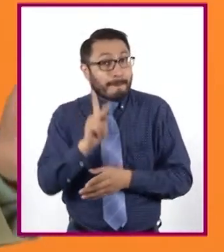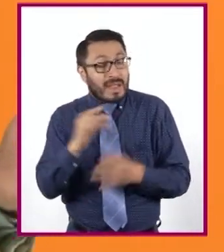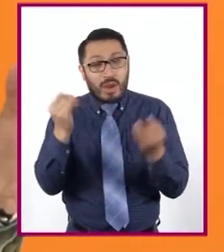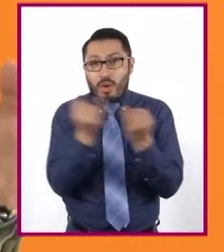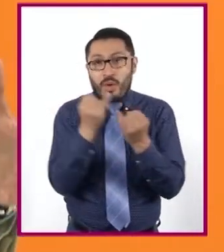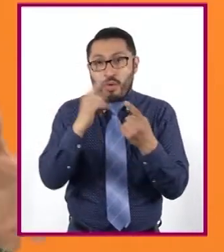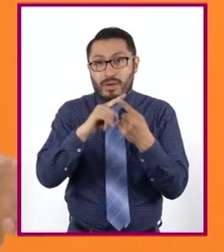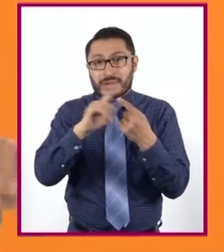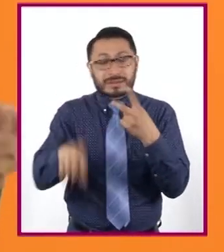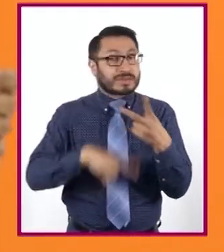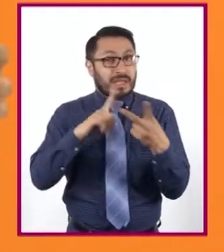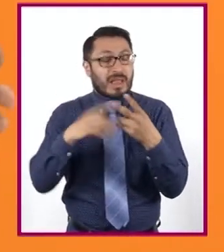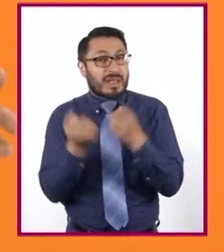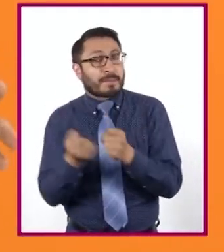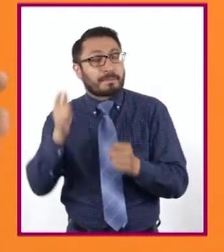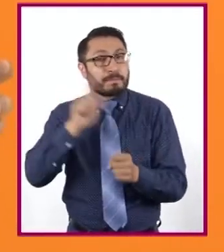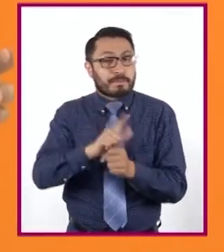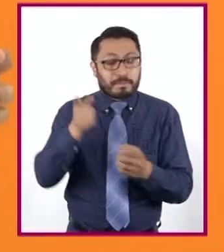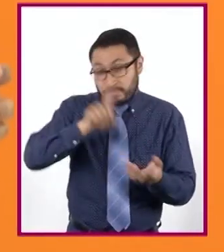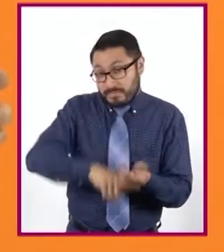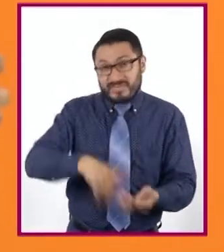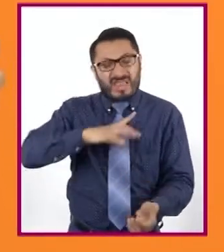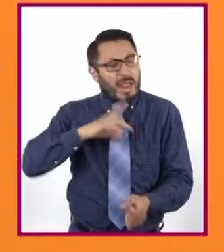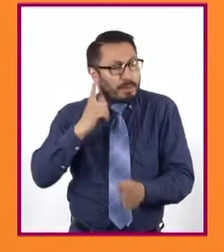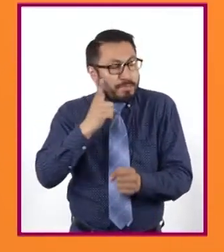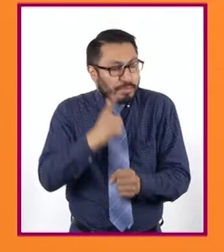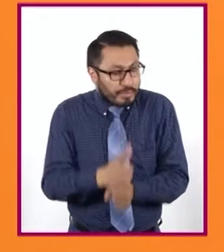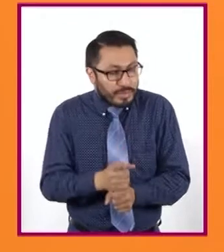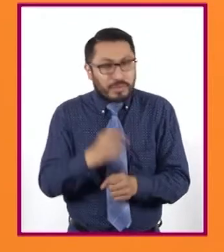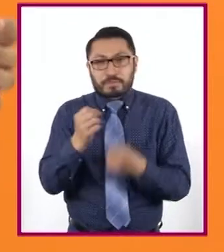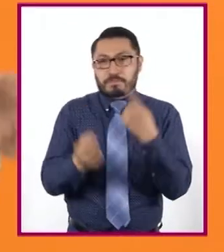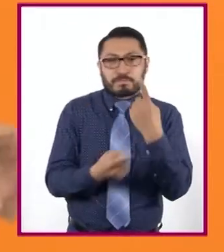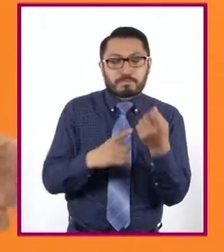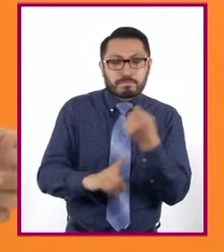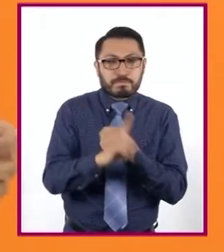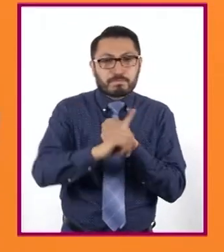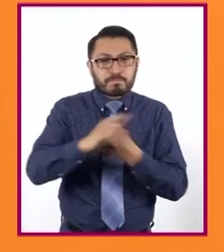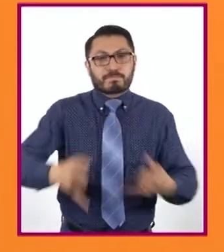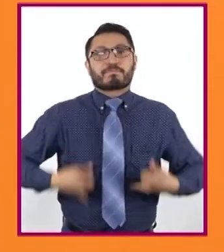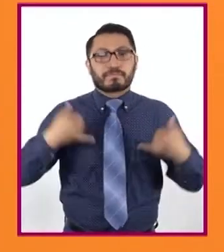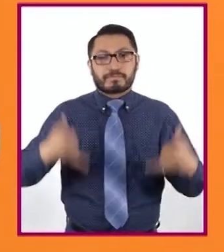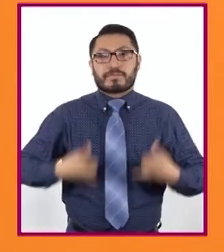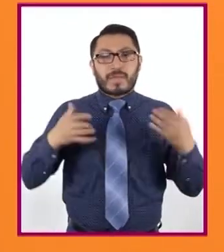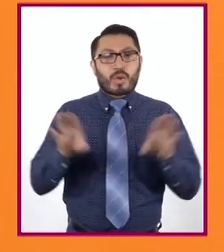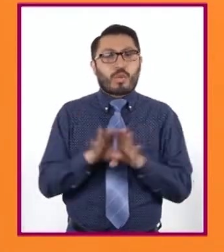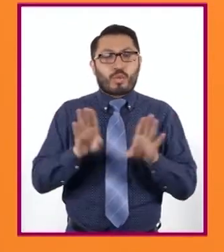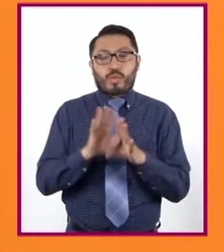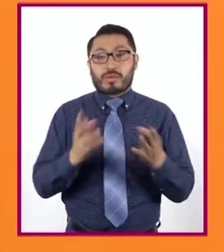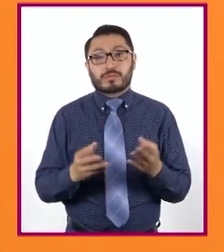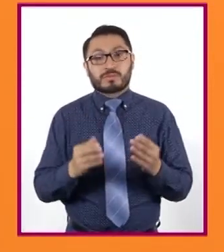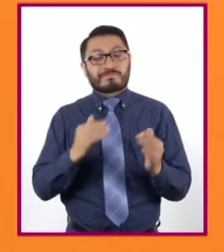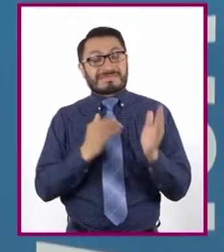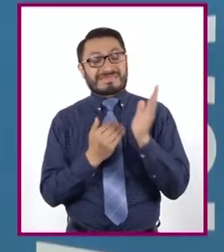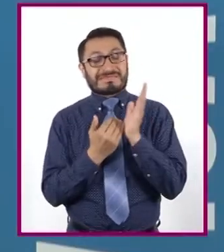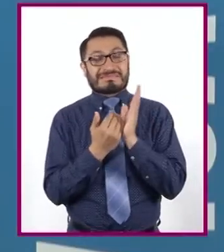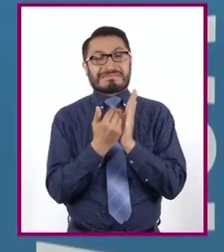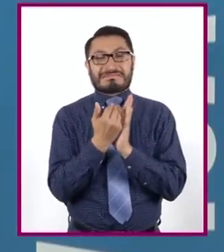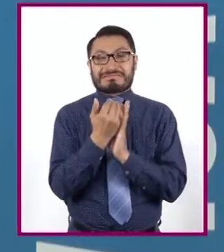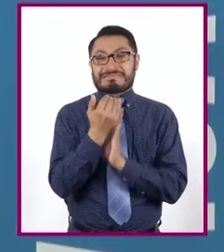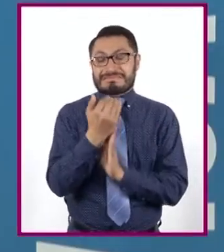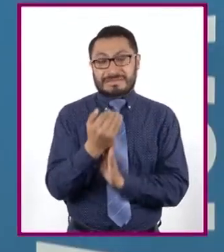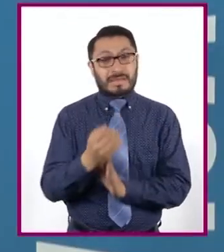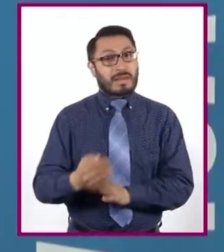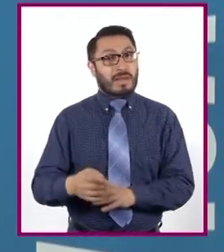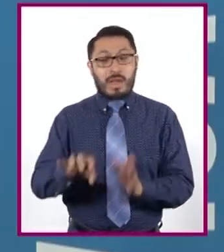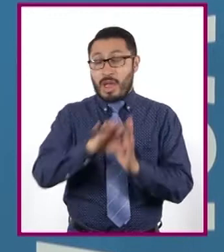en la sociedad encontramos que algunos de los problemas de la juventud y adolescencia han ido aumentando. Uno